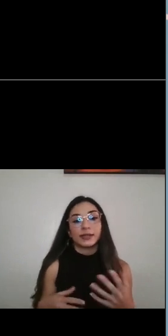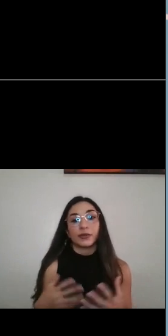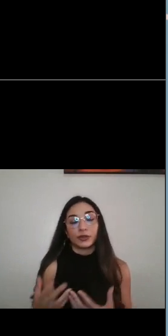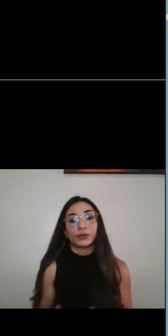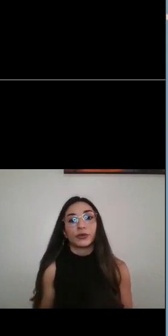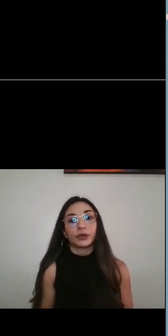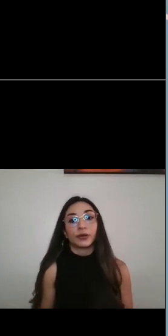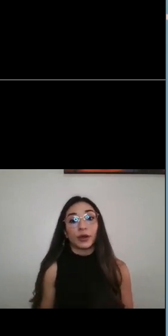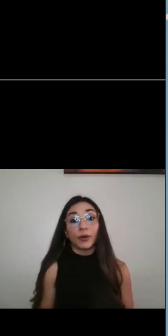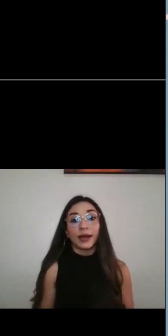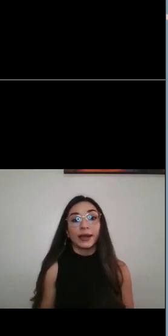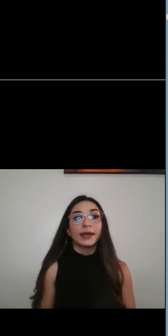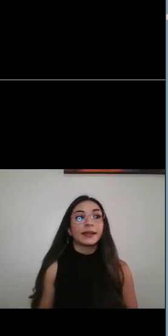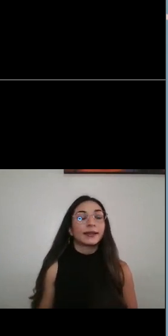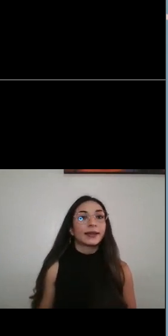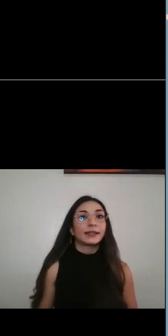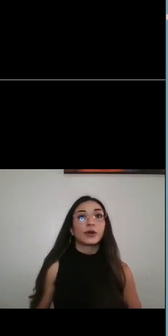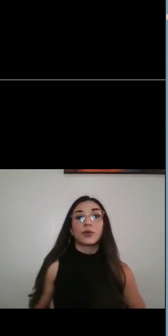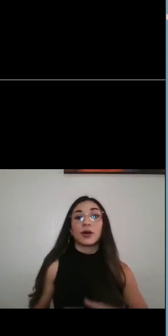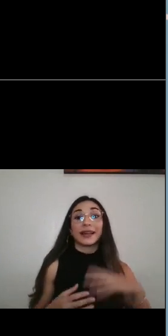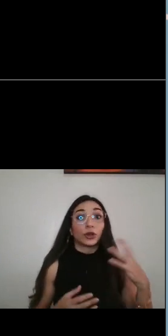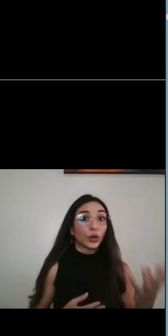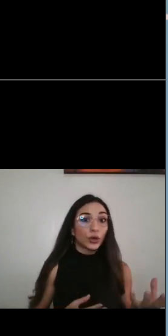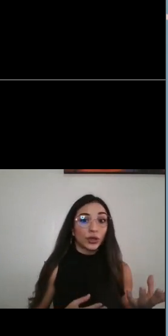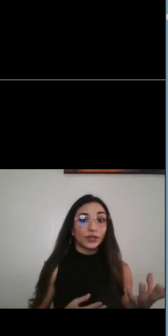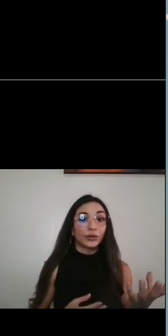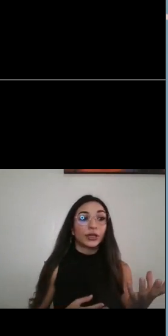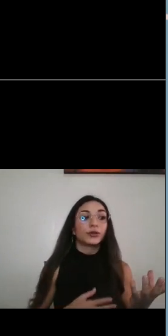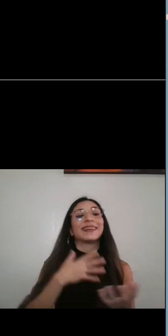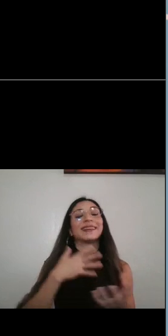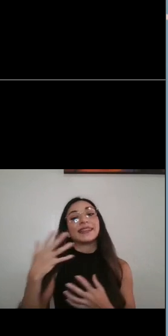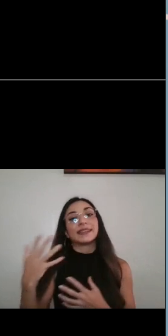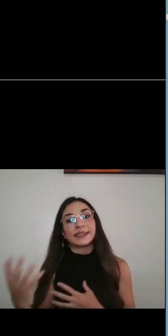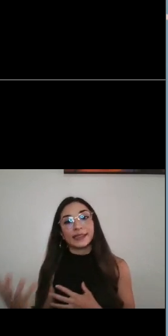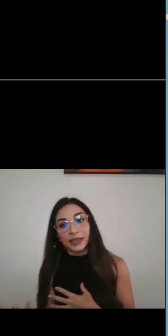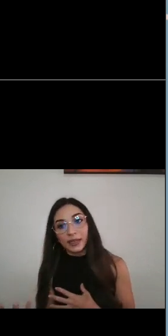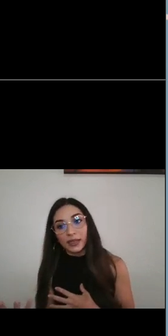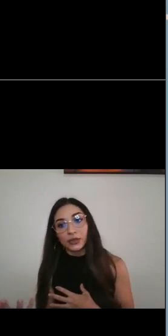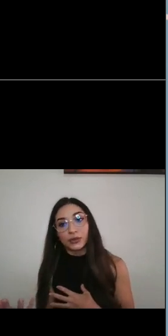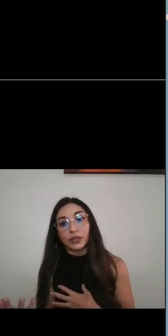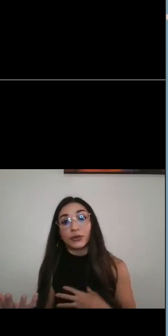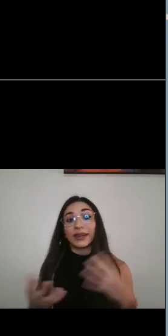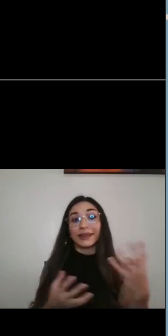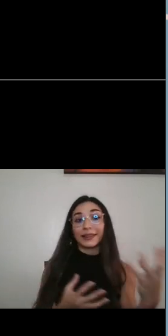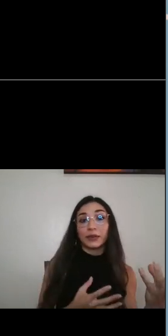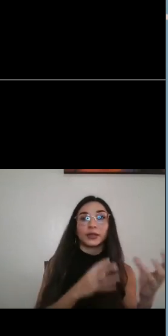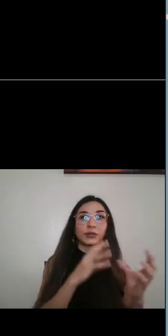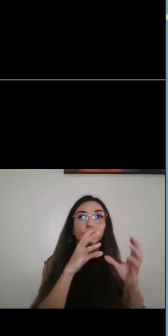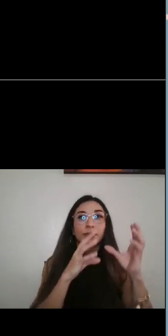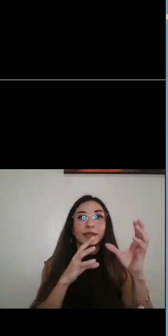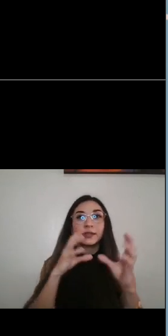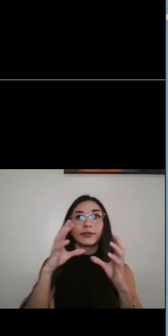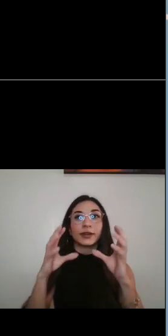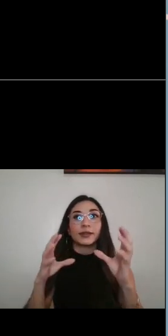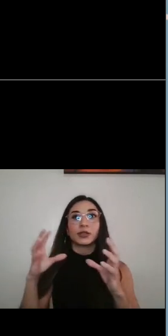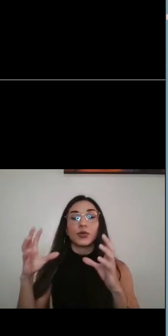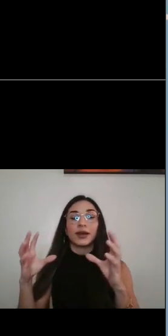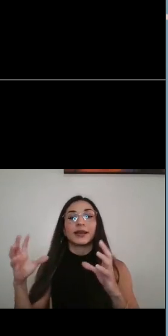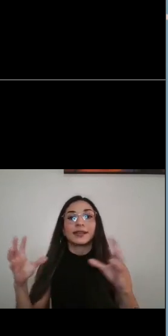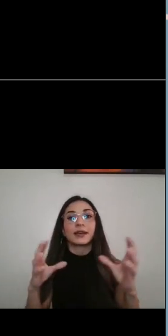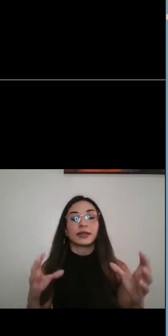el desarrollo de un correcto lenguaje. Detalles como el tono del sonido, la intensidad del sonido, el timbre, son todas